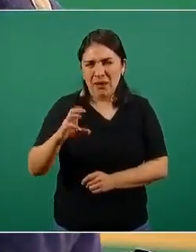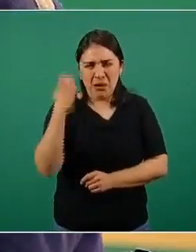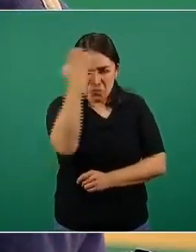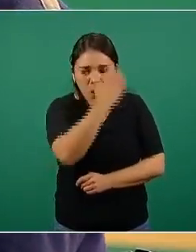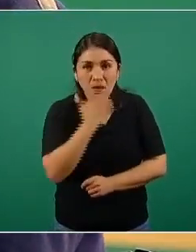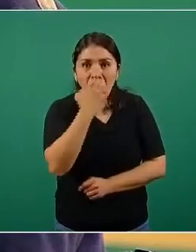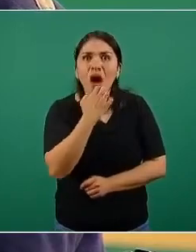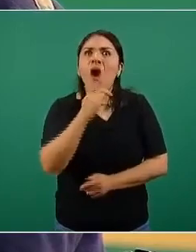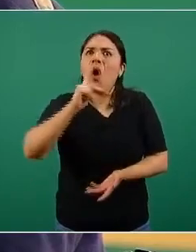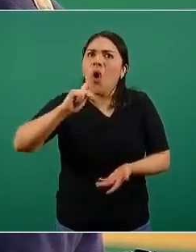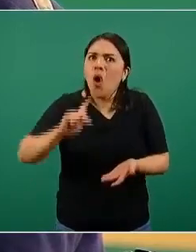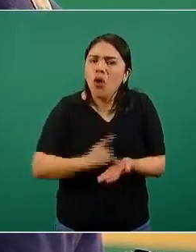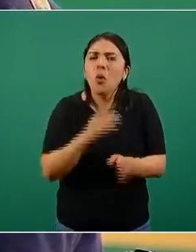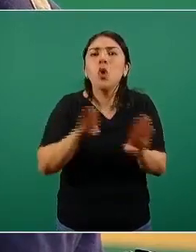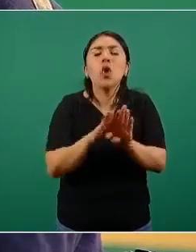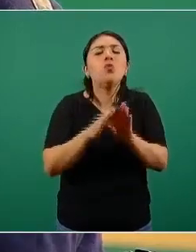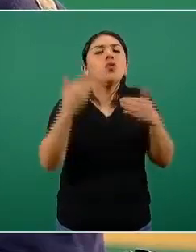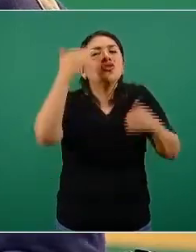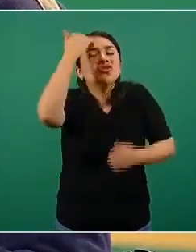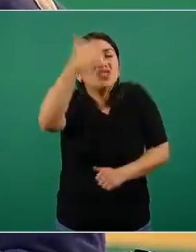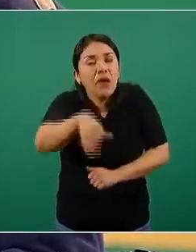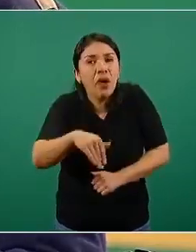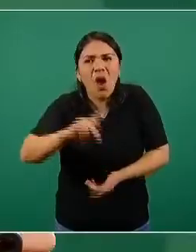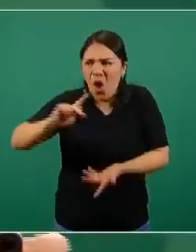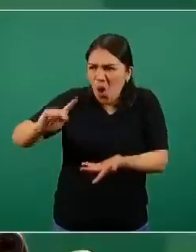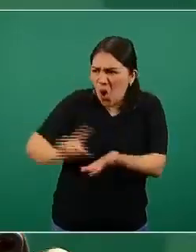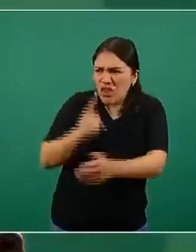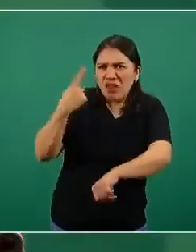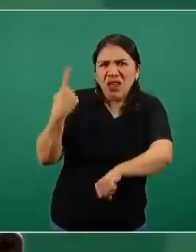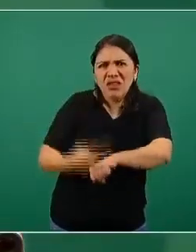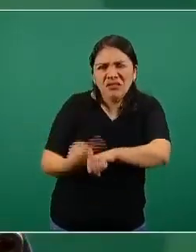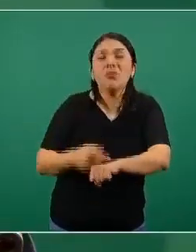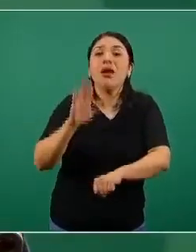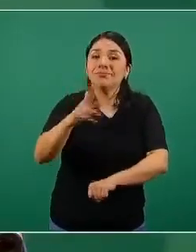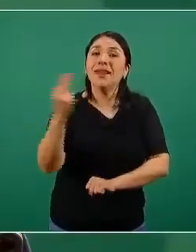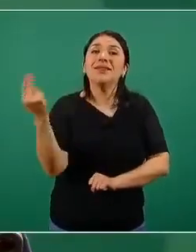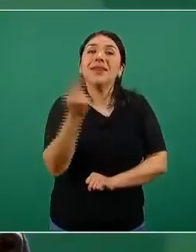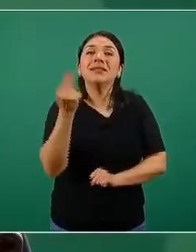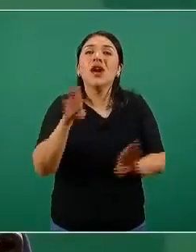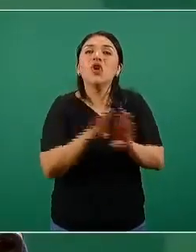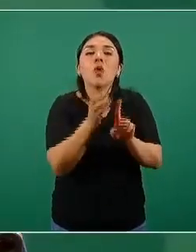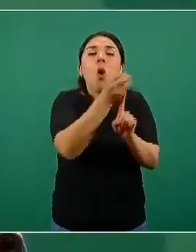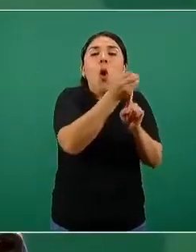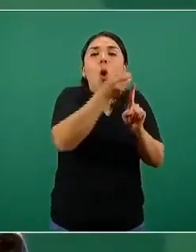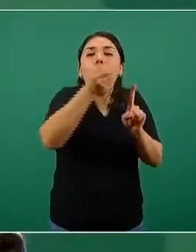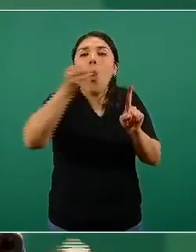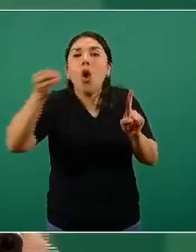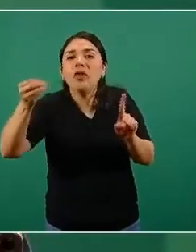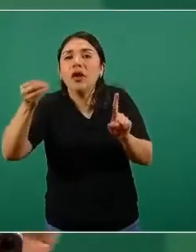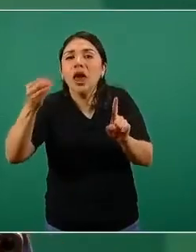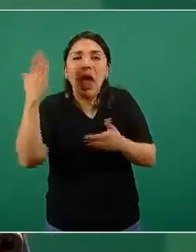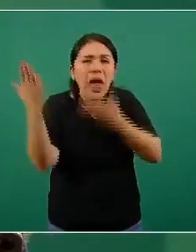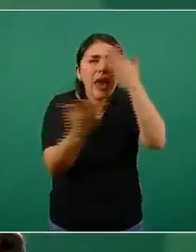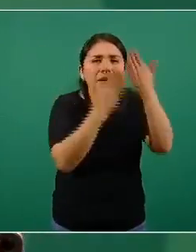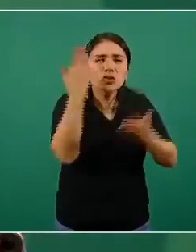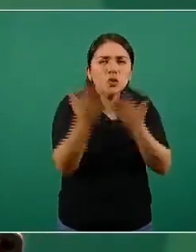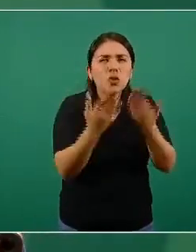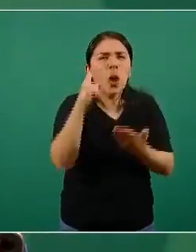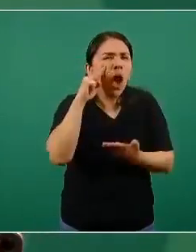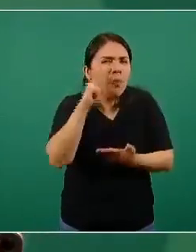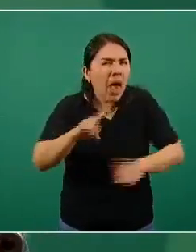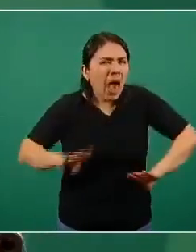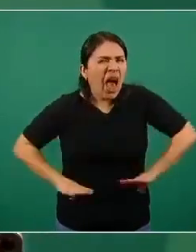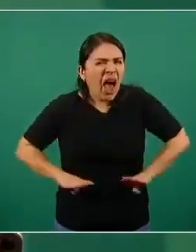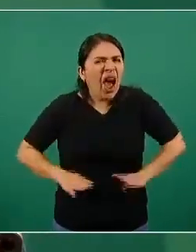estar seguros que es una nueva infección es justamente tener los estudios de secuenciación que te permite ver estas pequeñas variantes